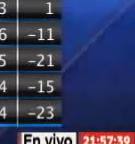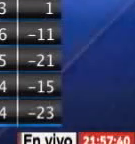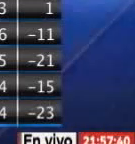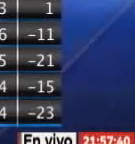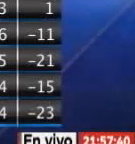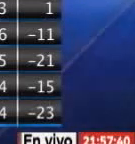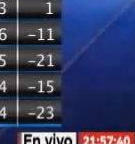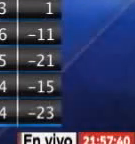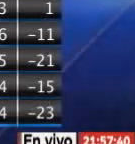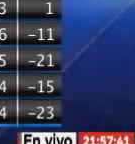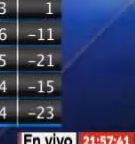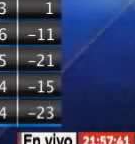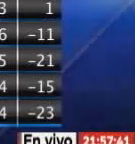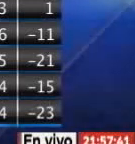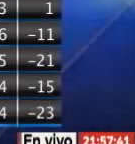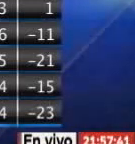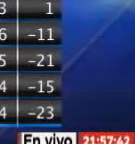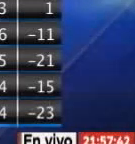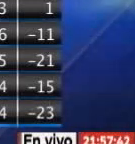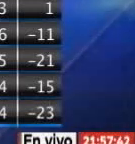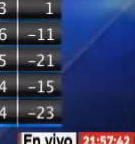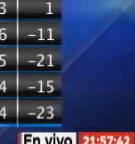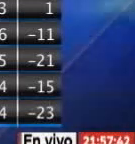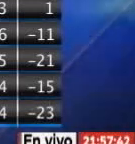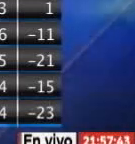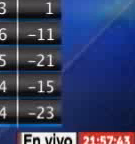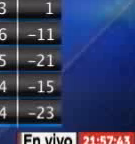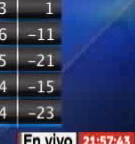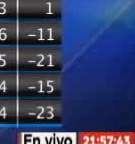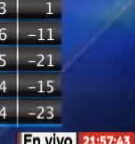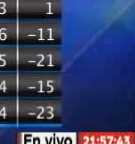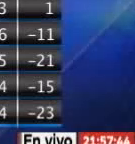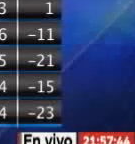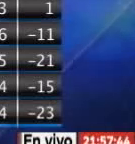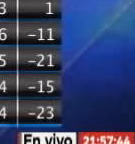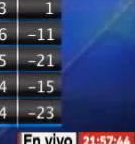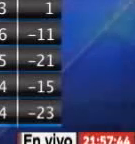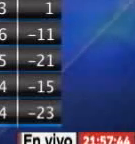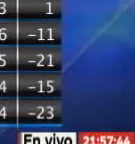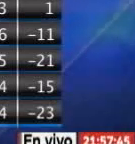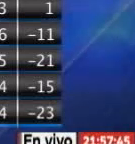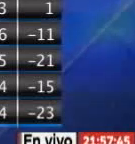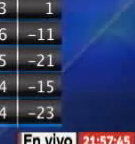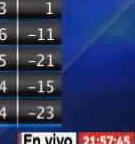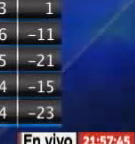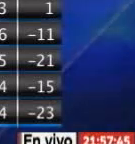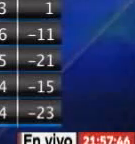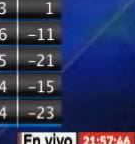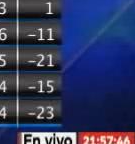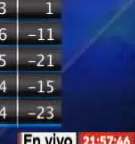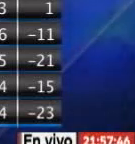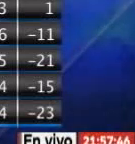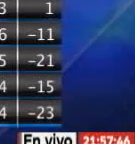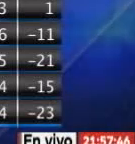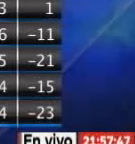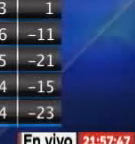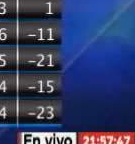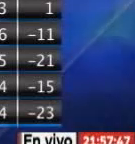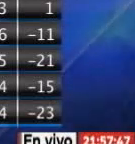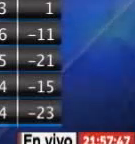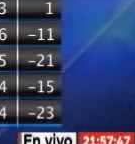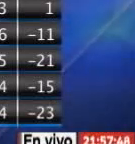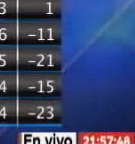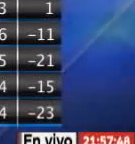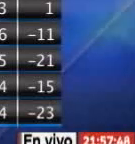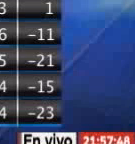error por ahí como para poder perder puntos en alguna cancha del país. Delfín tiene 32, tercero aparece el Nacional con 31, cuarto Macará con 29,